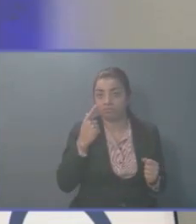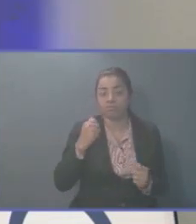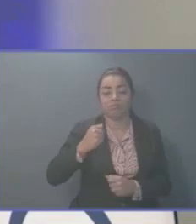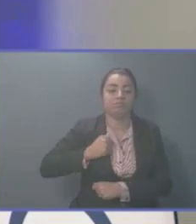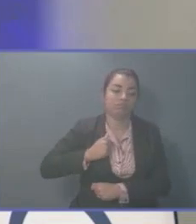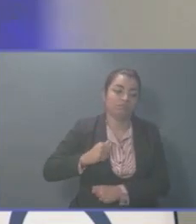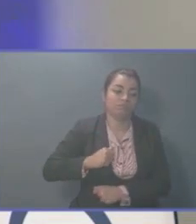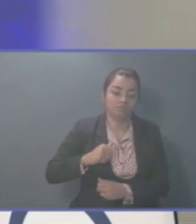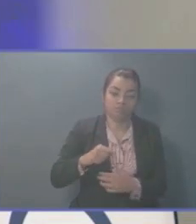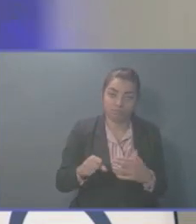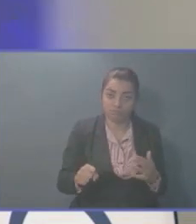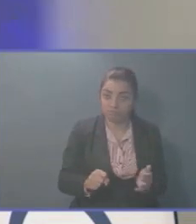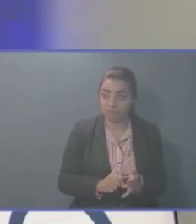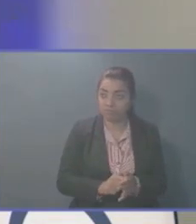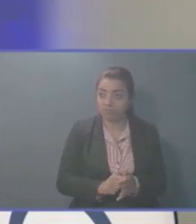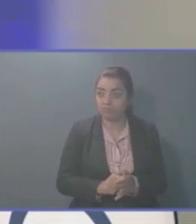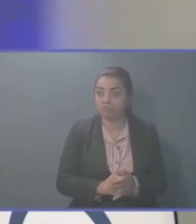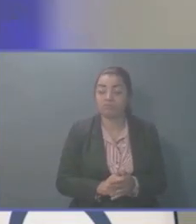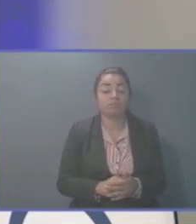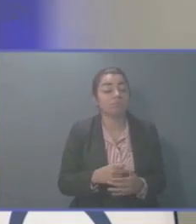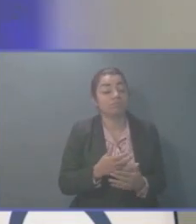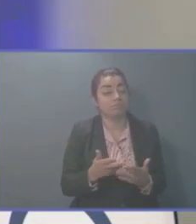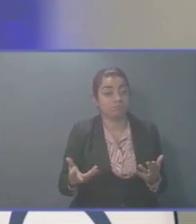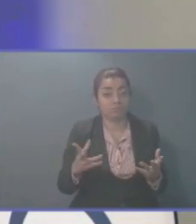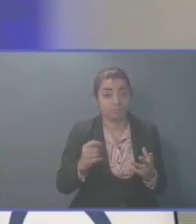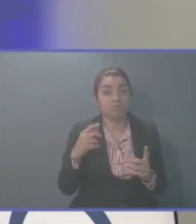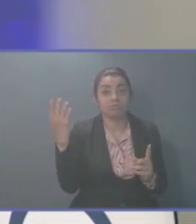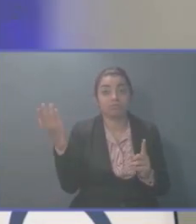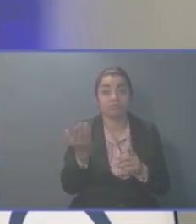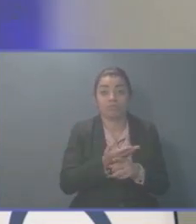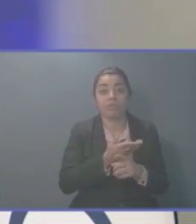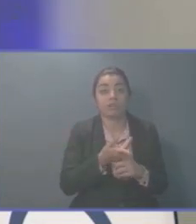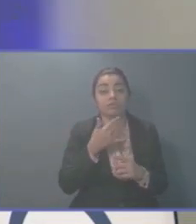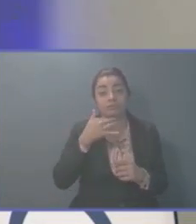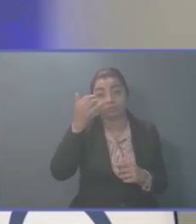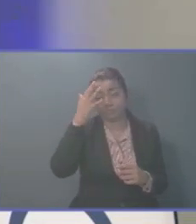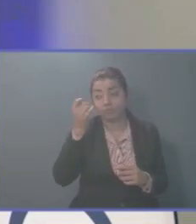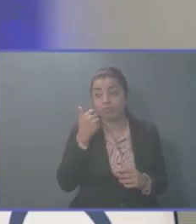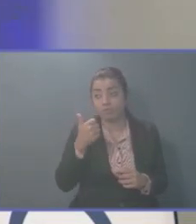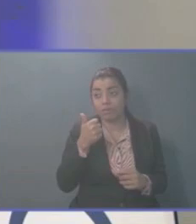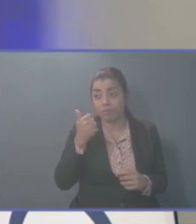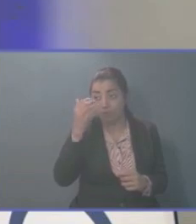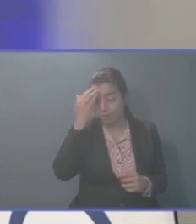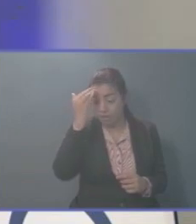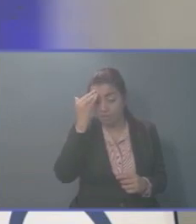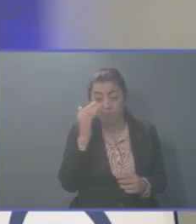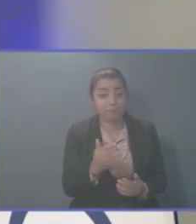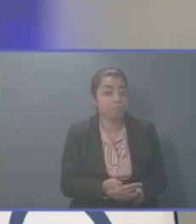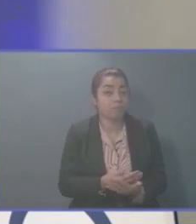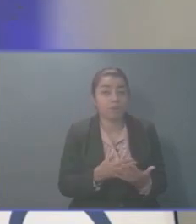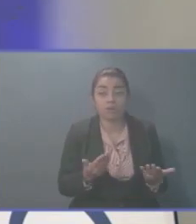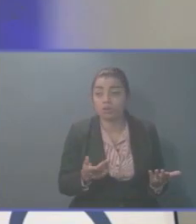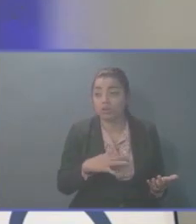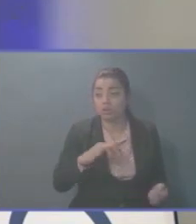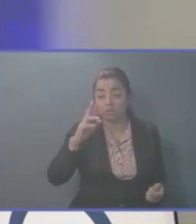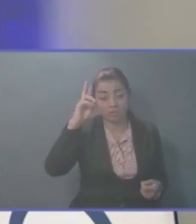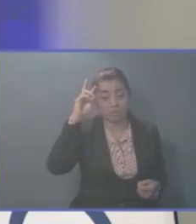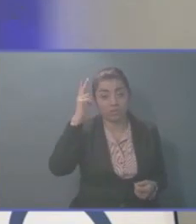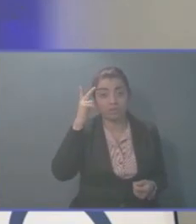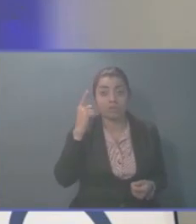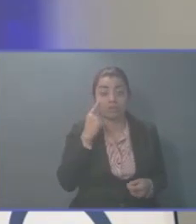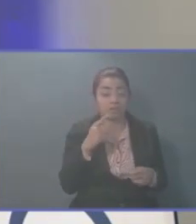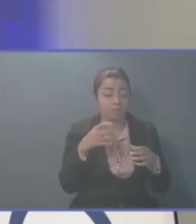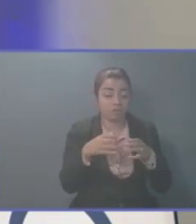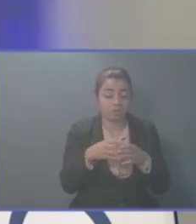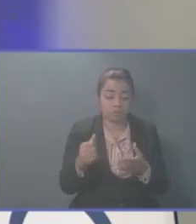militarización de la Asamblea Legislativa e intentos de golpe. Creo que es bueno también conocerla. Por eso no es que ayer mismo la